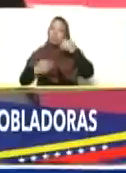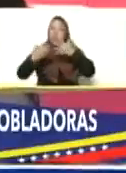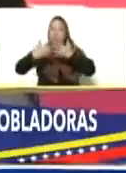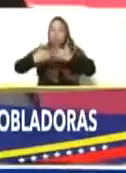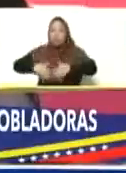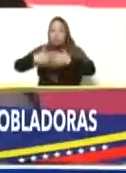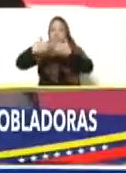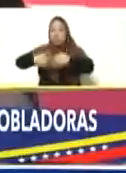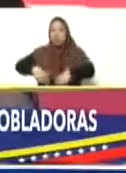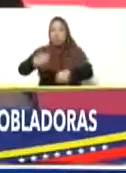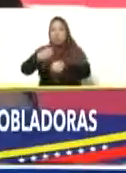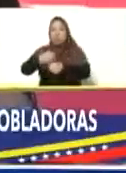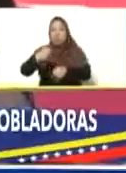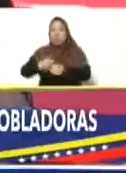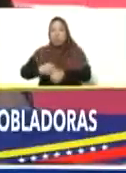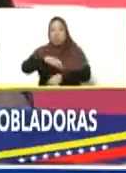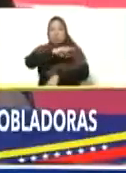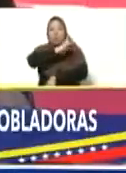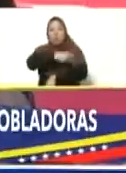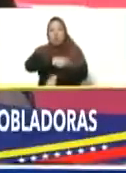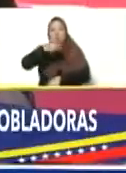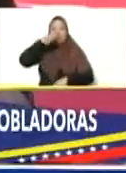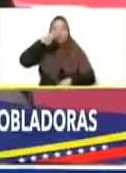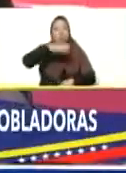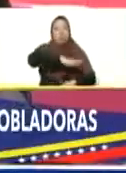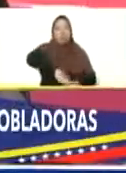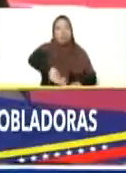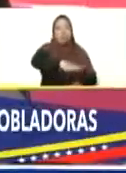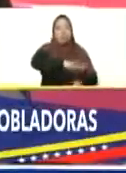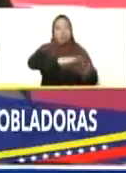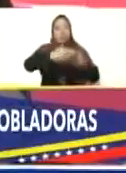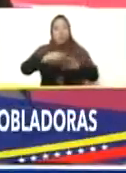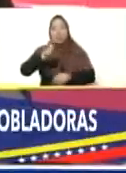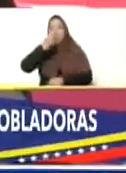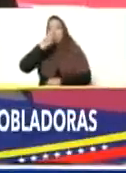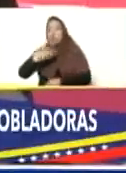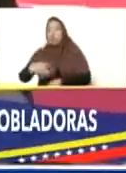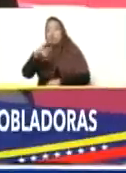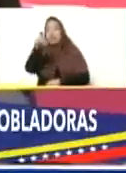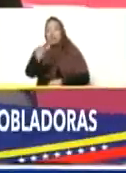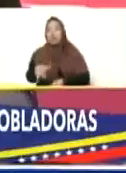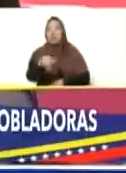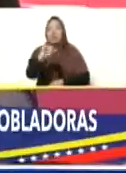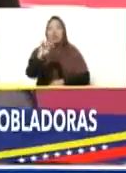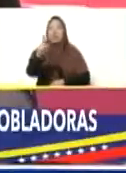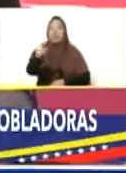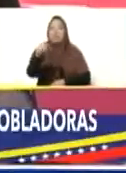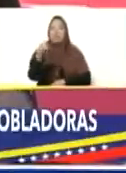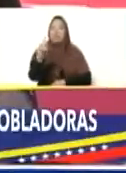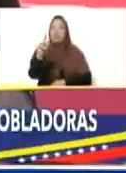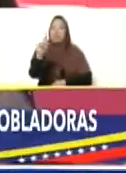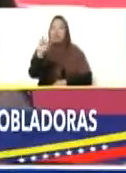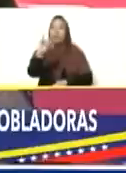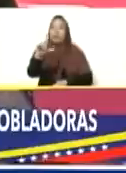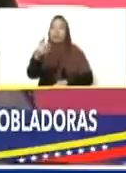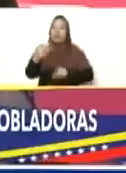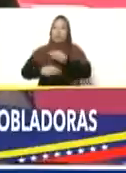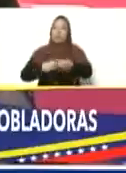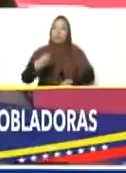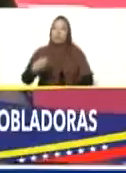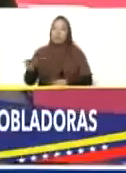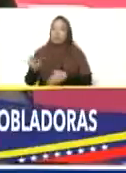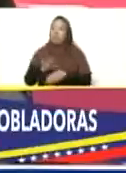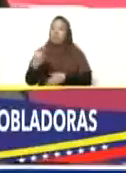la industrialización del poder popular de los gal polito abre un buen compañero hipólito abreu hemos hablado de las capacidades que tiene el estado de las